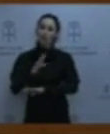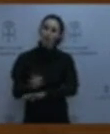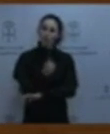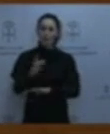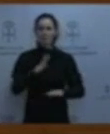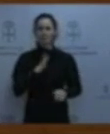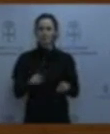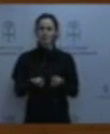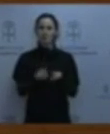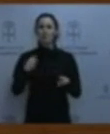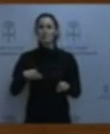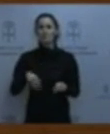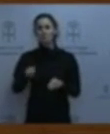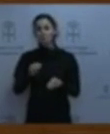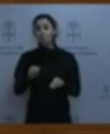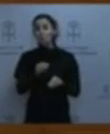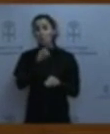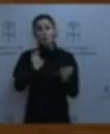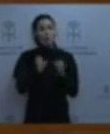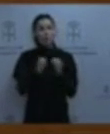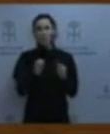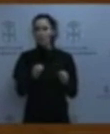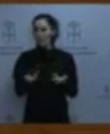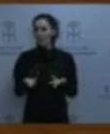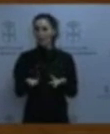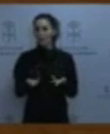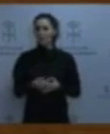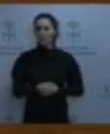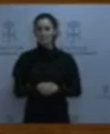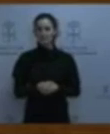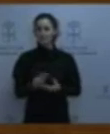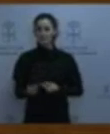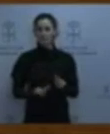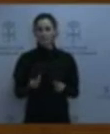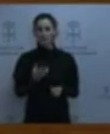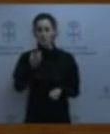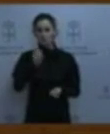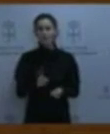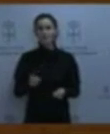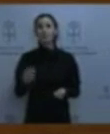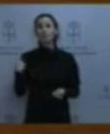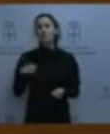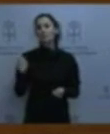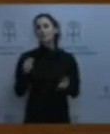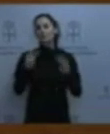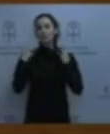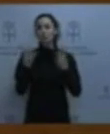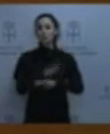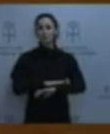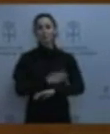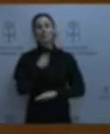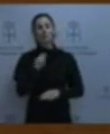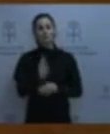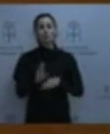como acaba de hacer el Gobierno andaluz de su mismo partido. Y por si no saben cómo hacerlo, les voy a dejar al presidente del Consejo de Gobierno, a su